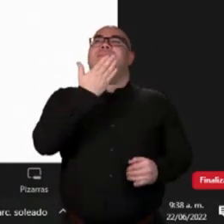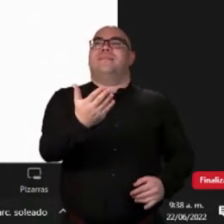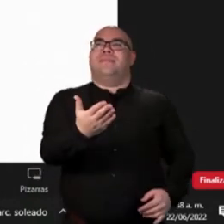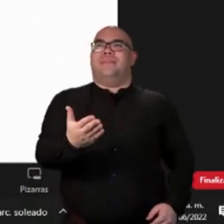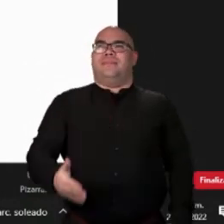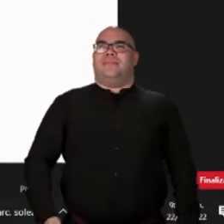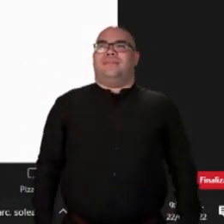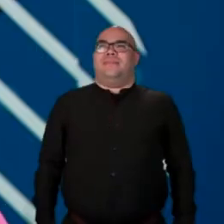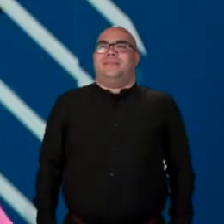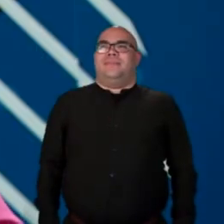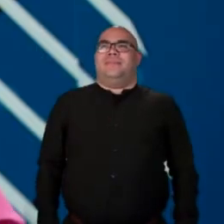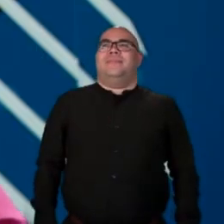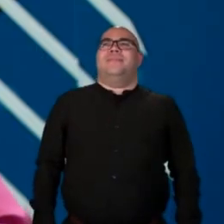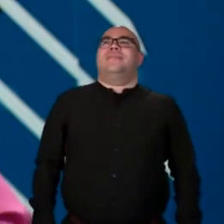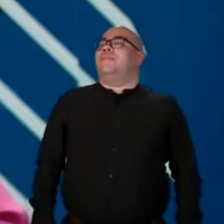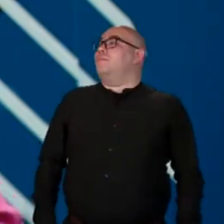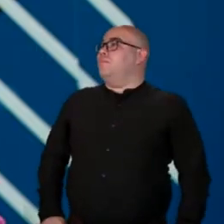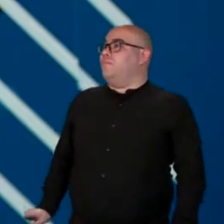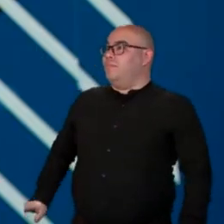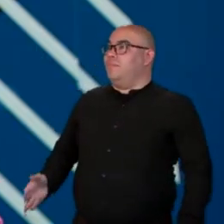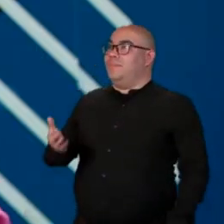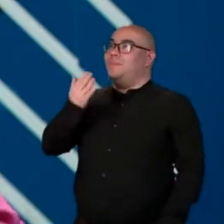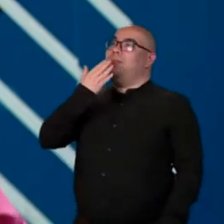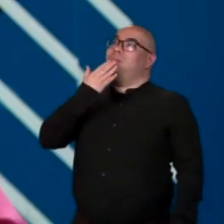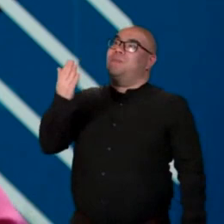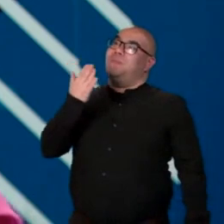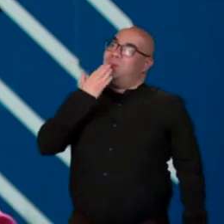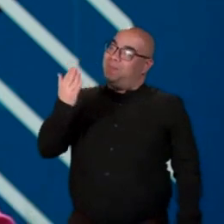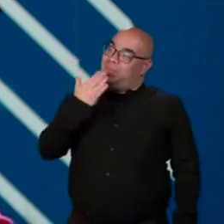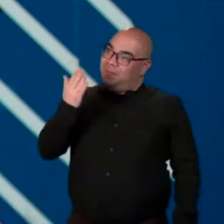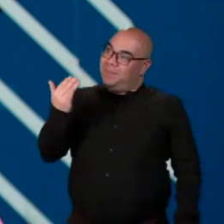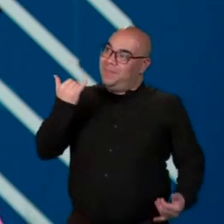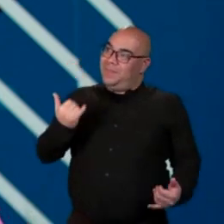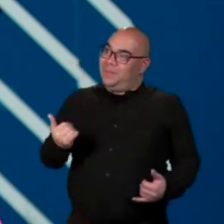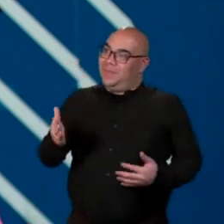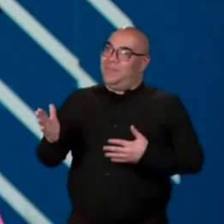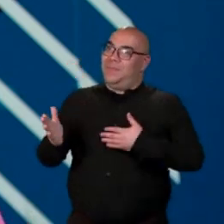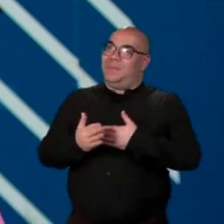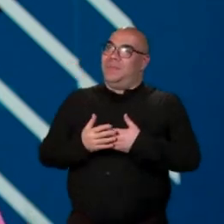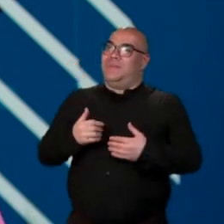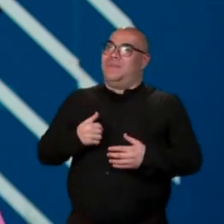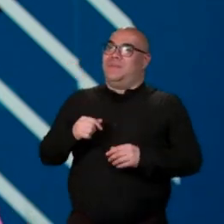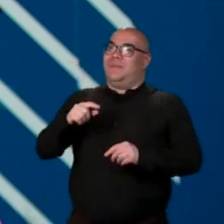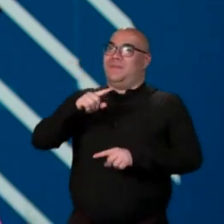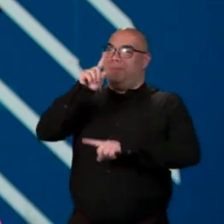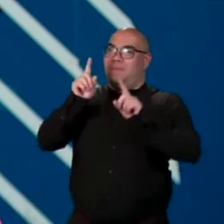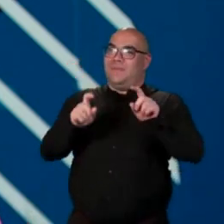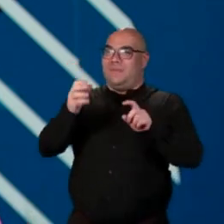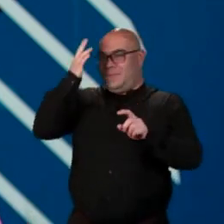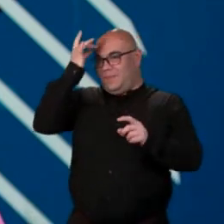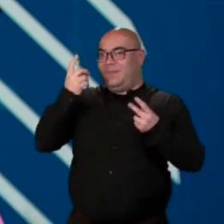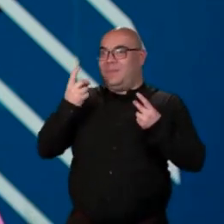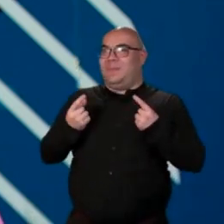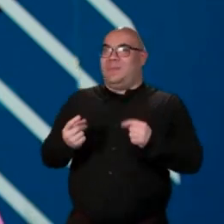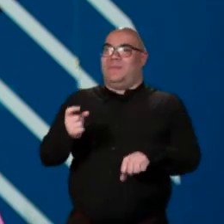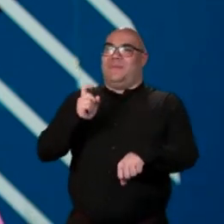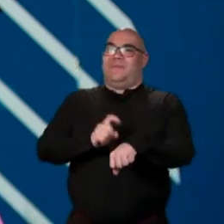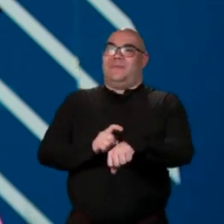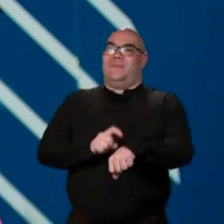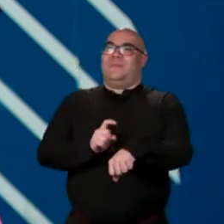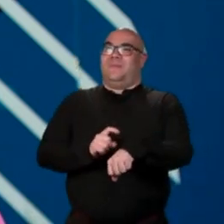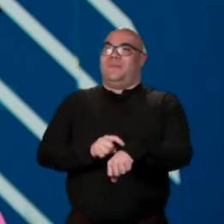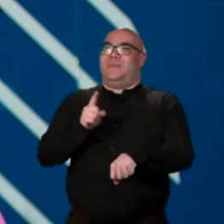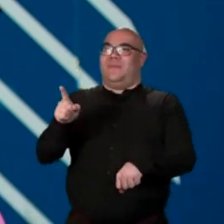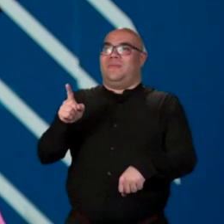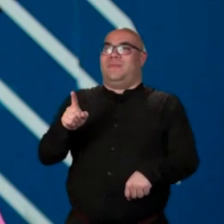Bueno, muchísimas gracias. Voy a hacerle una siguiente pregunta porque el tiempo del doctor